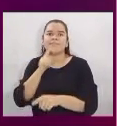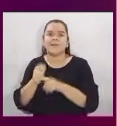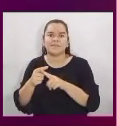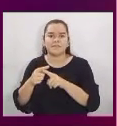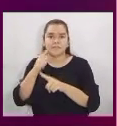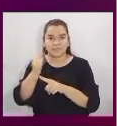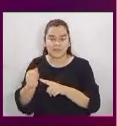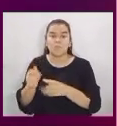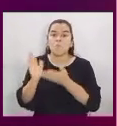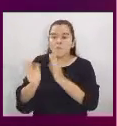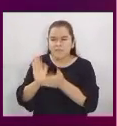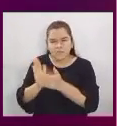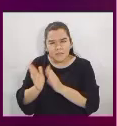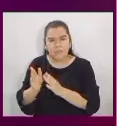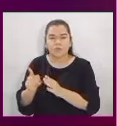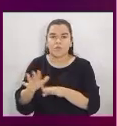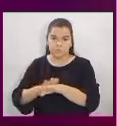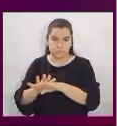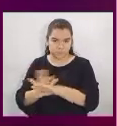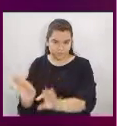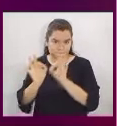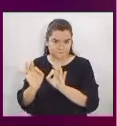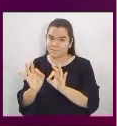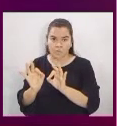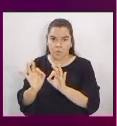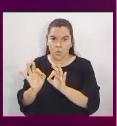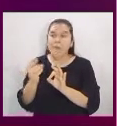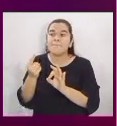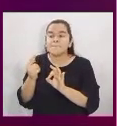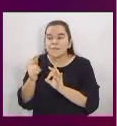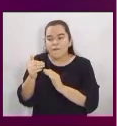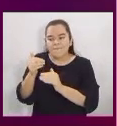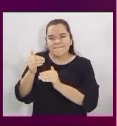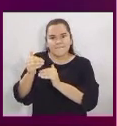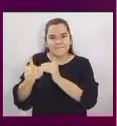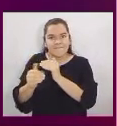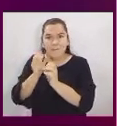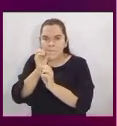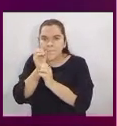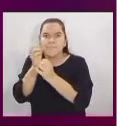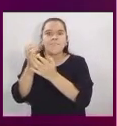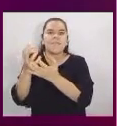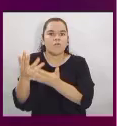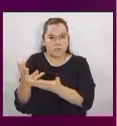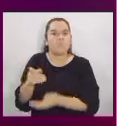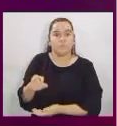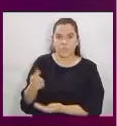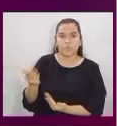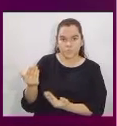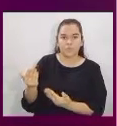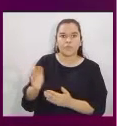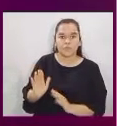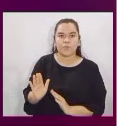buena rehabilitación física, si bien no tiene una cura definitiva, pero pueden ir mejorando